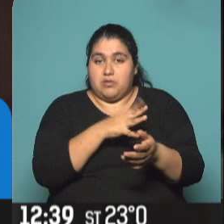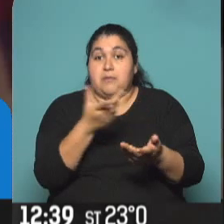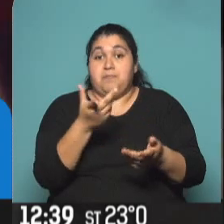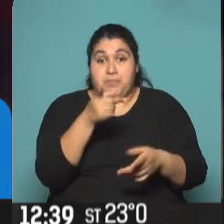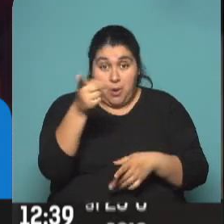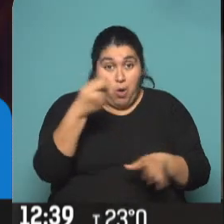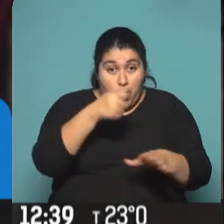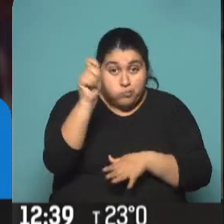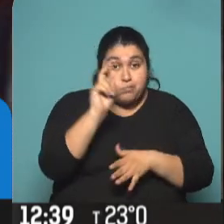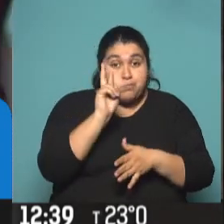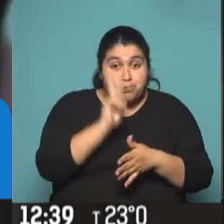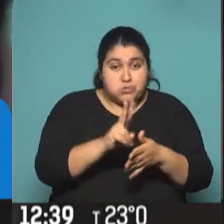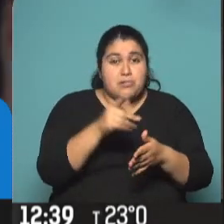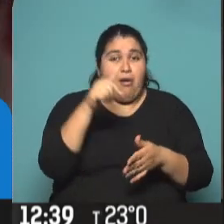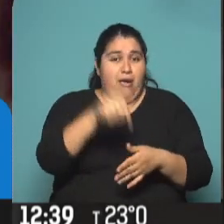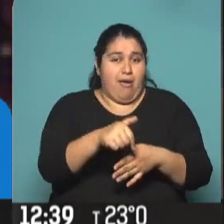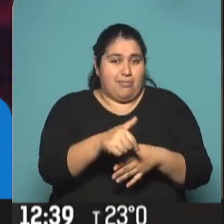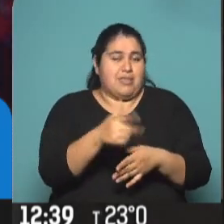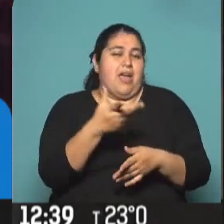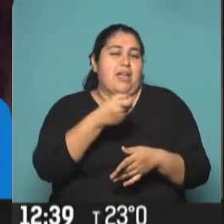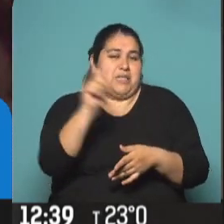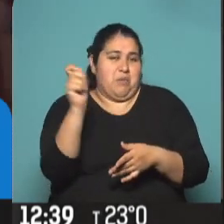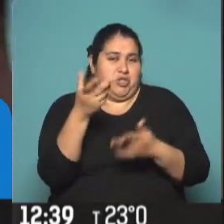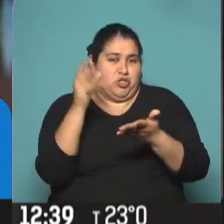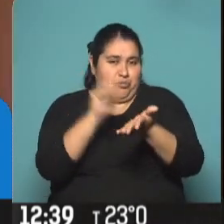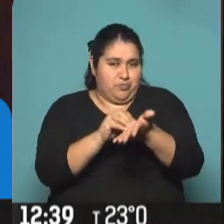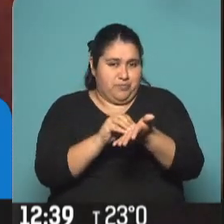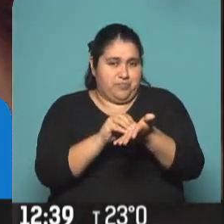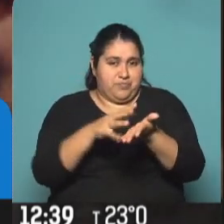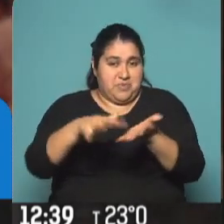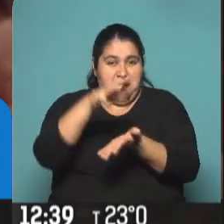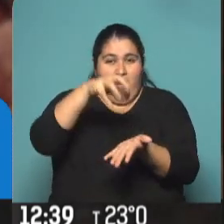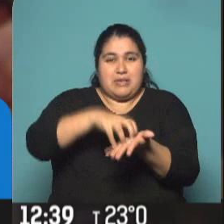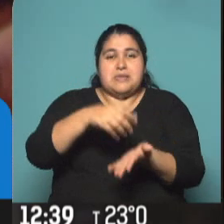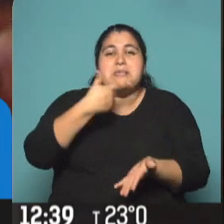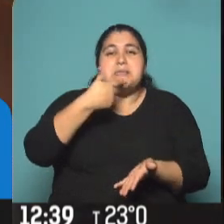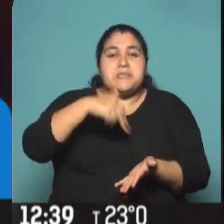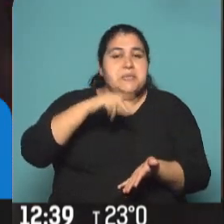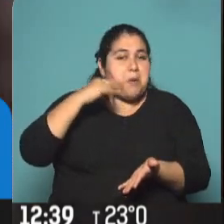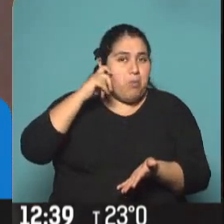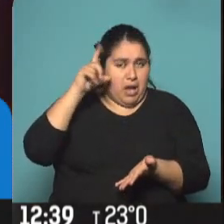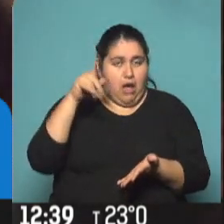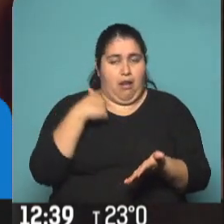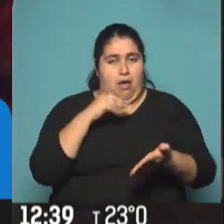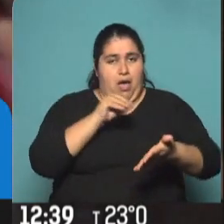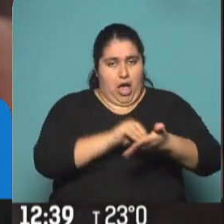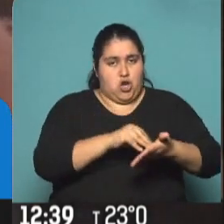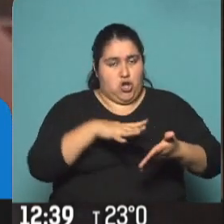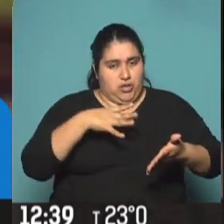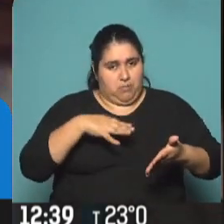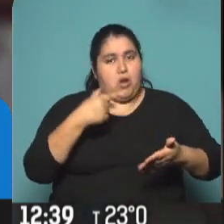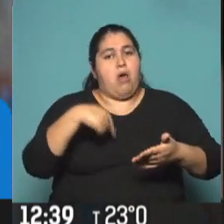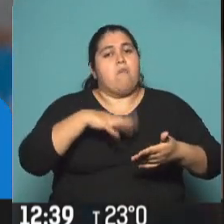iniciaste el reconocimiento de servicios en abril de este año con la cc sanmiguel vamos a tomar nota está justamente a